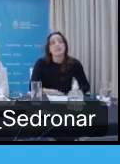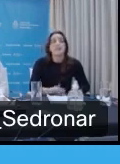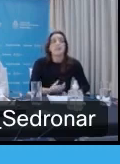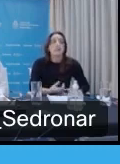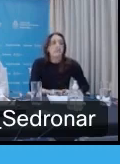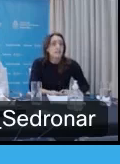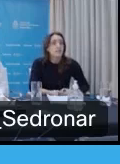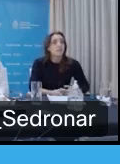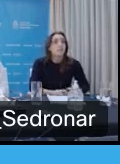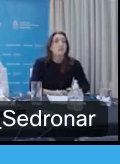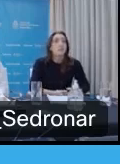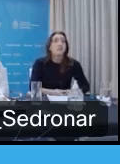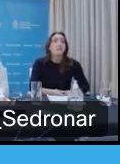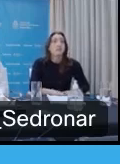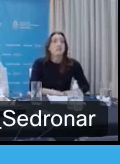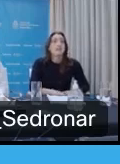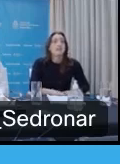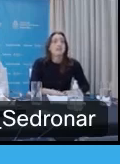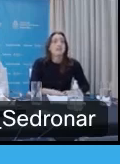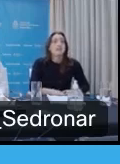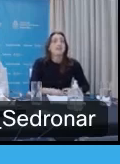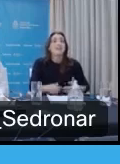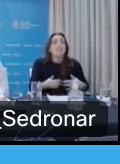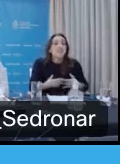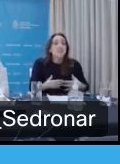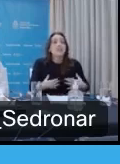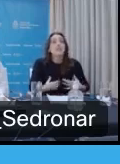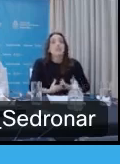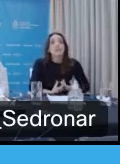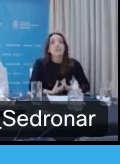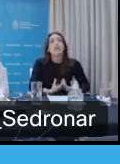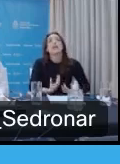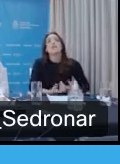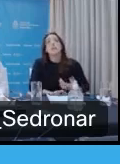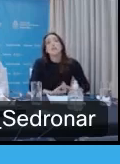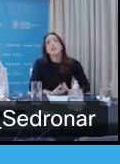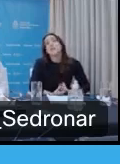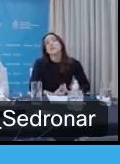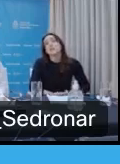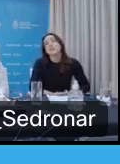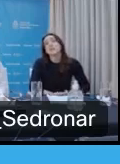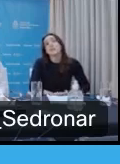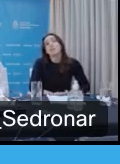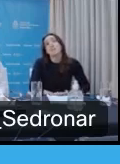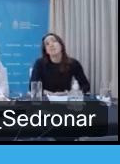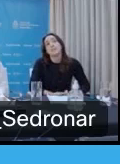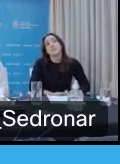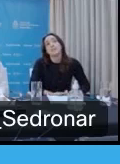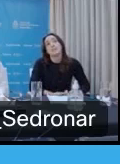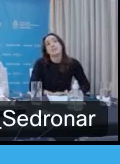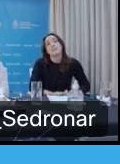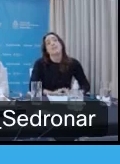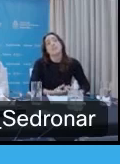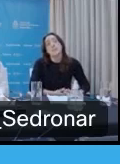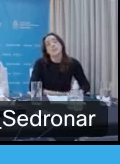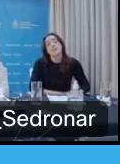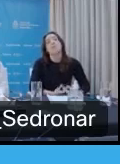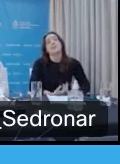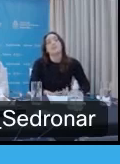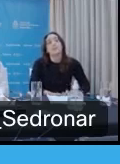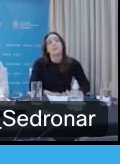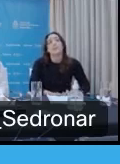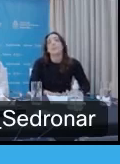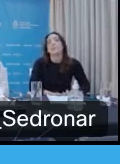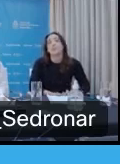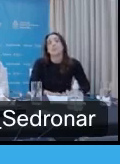la etnia y el género, ¿no?, se intersectan y confluyen en una misma persona, ¿no?, pueden estar haciendo mella en una misma